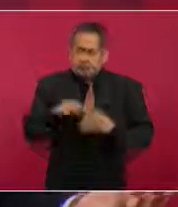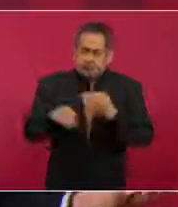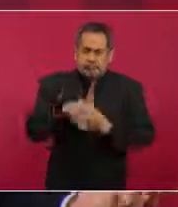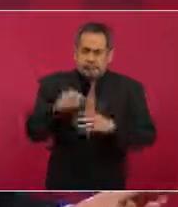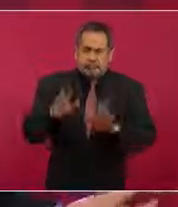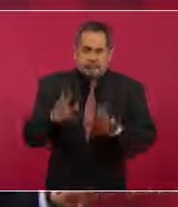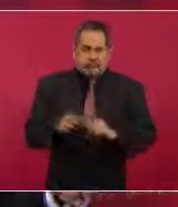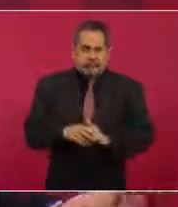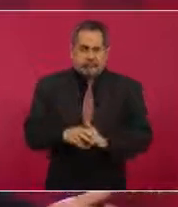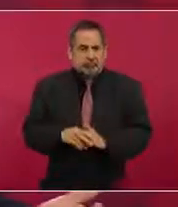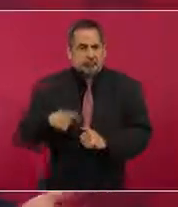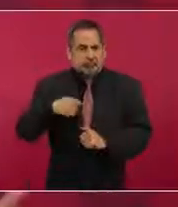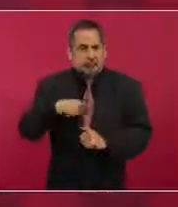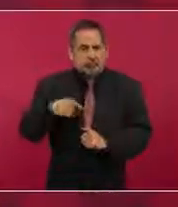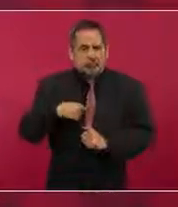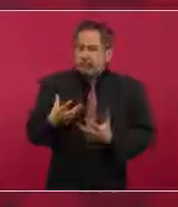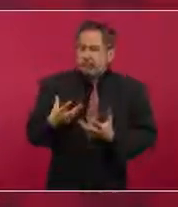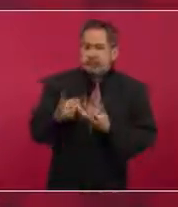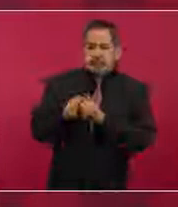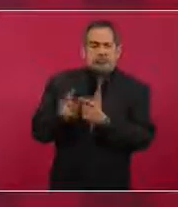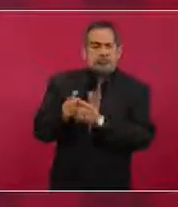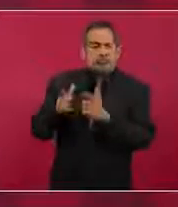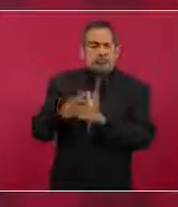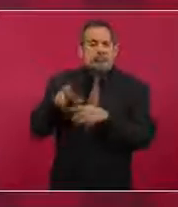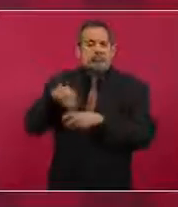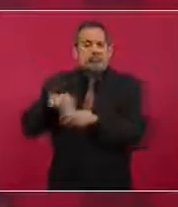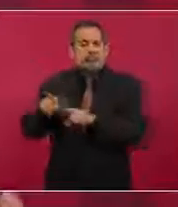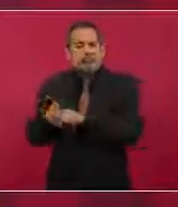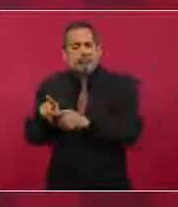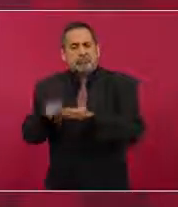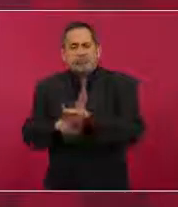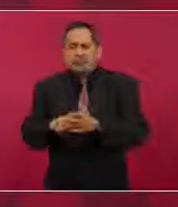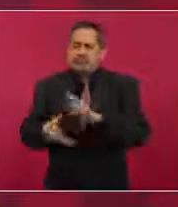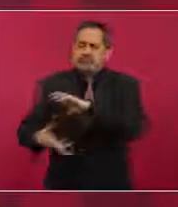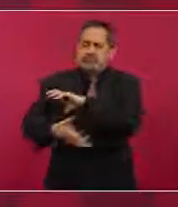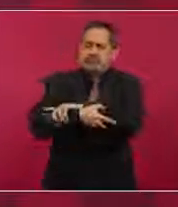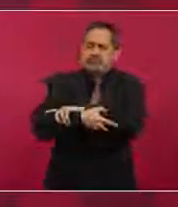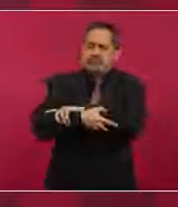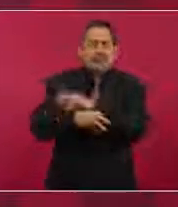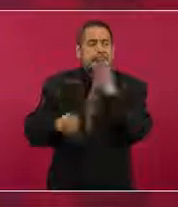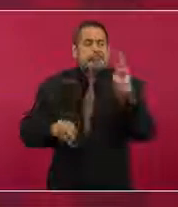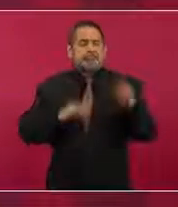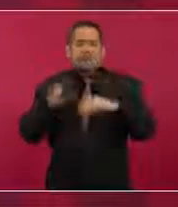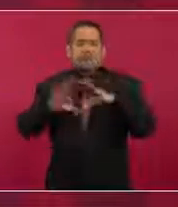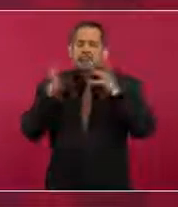Nosotros somos del partido de la fraternidad